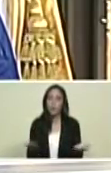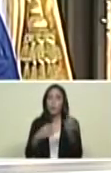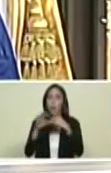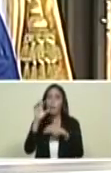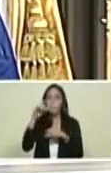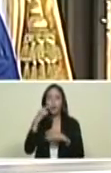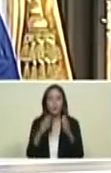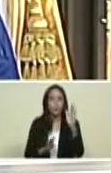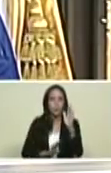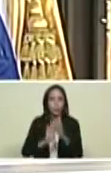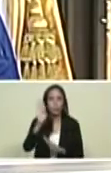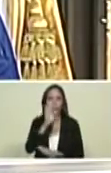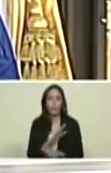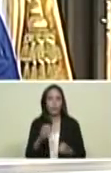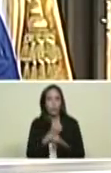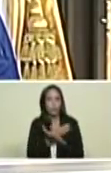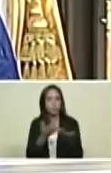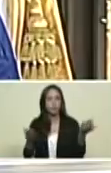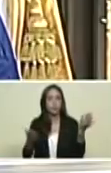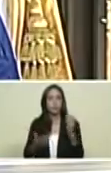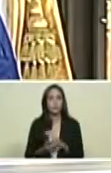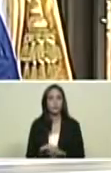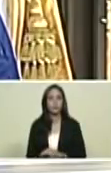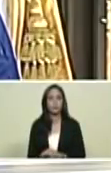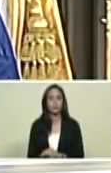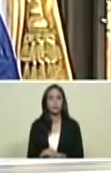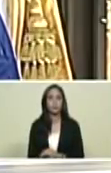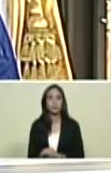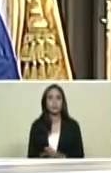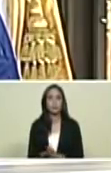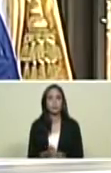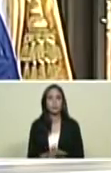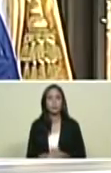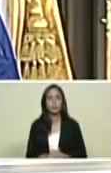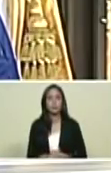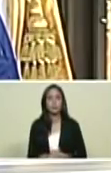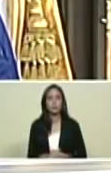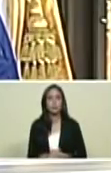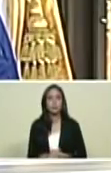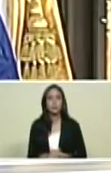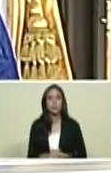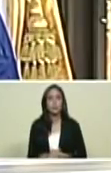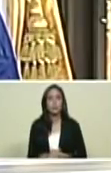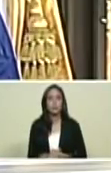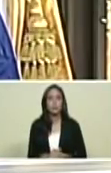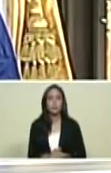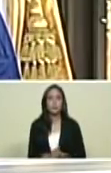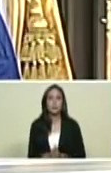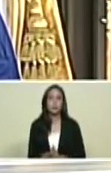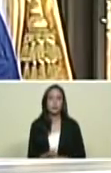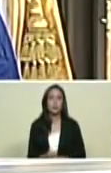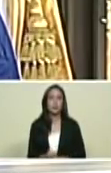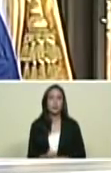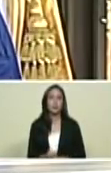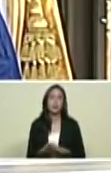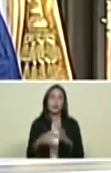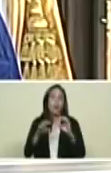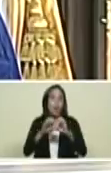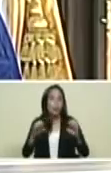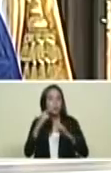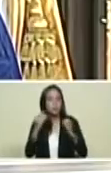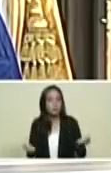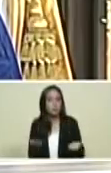patria solidaria, una patria bonita, una patria de todos y para todos. Educación,